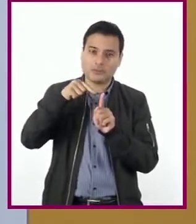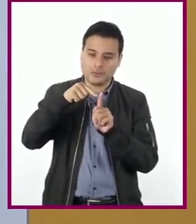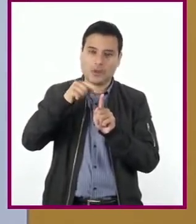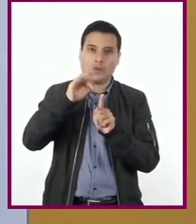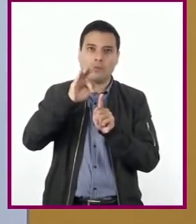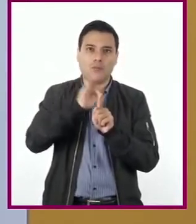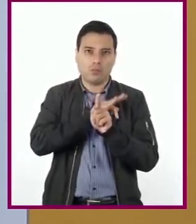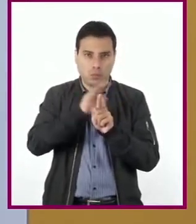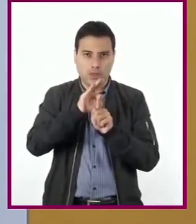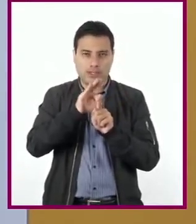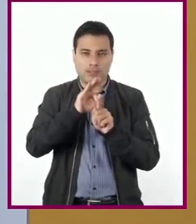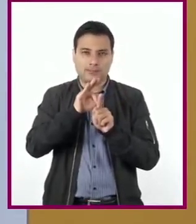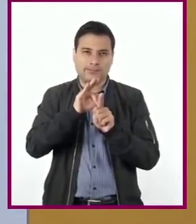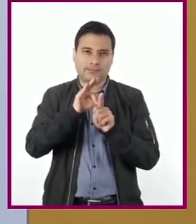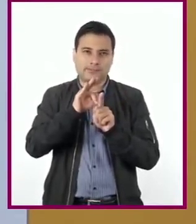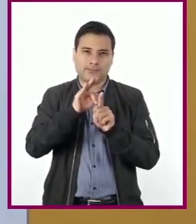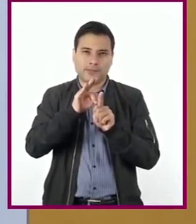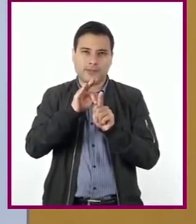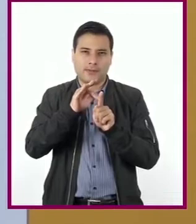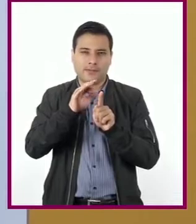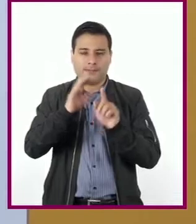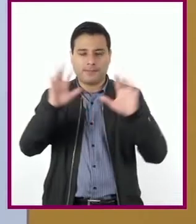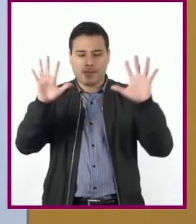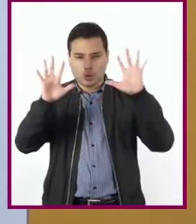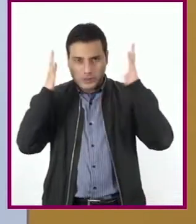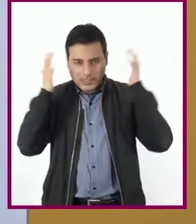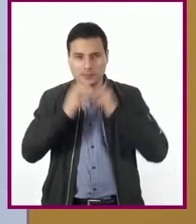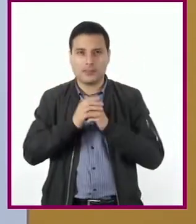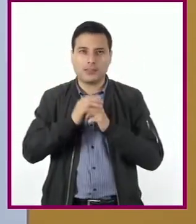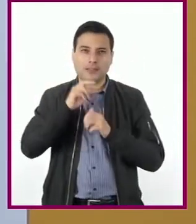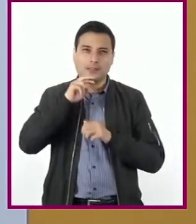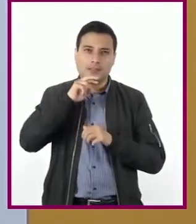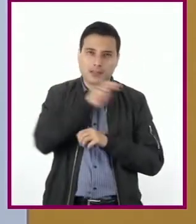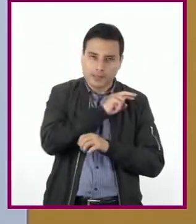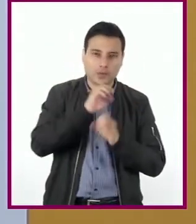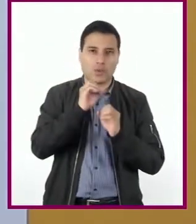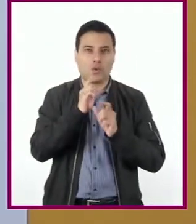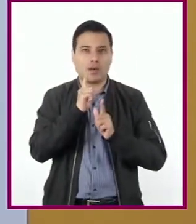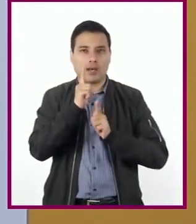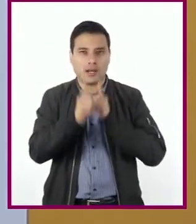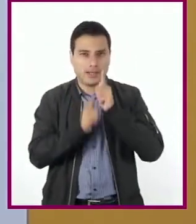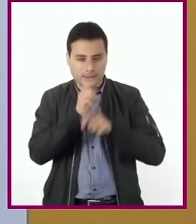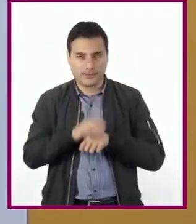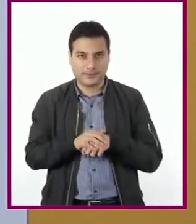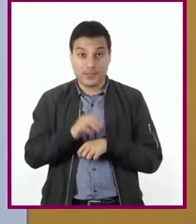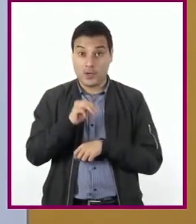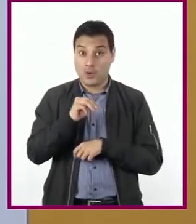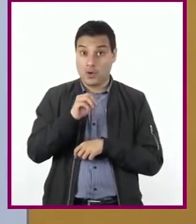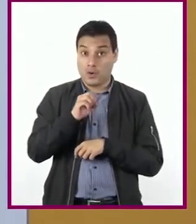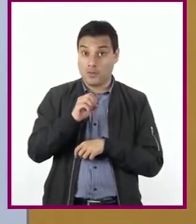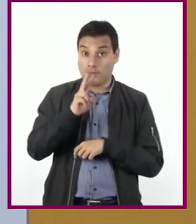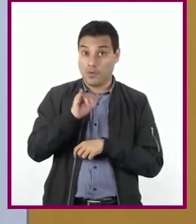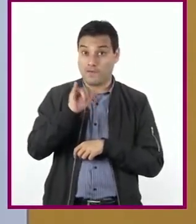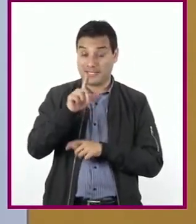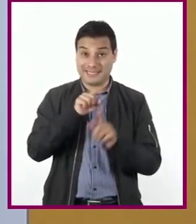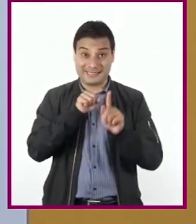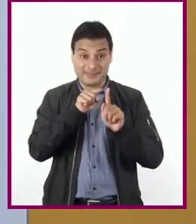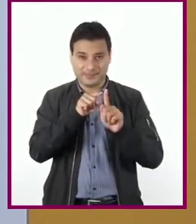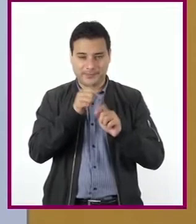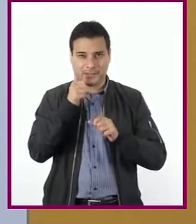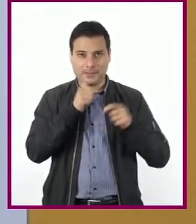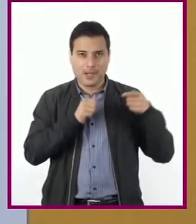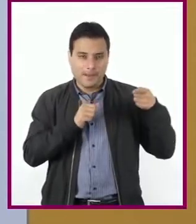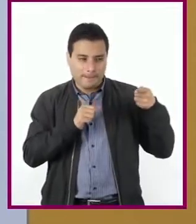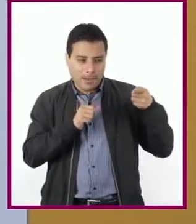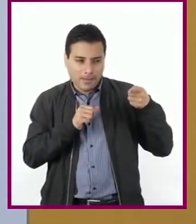cierta aceleración y velocidad. Los móviles describen una trayectoria que tiene una cierta